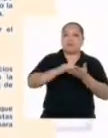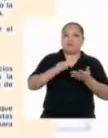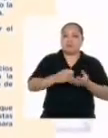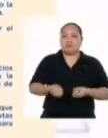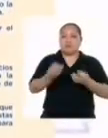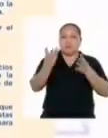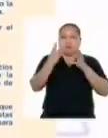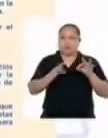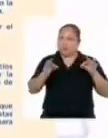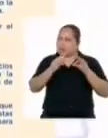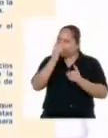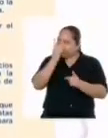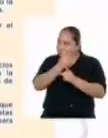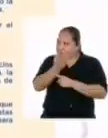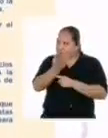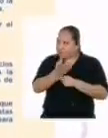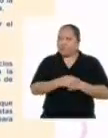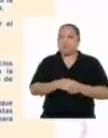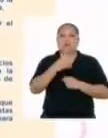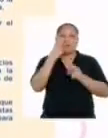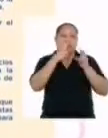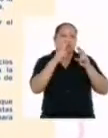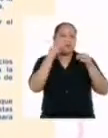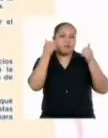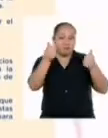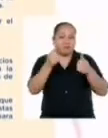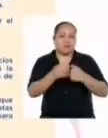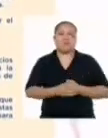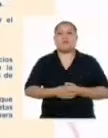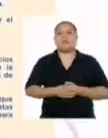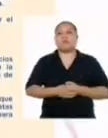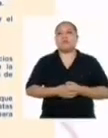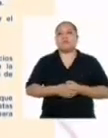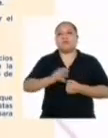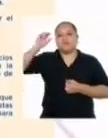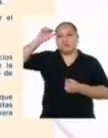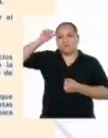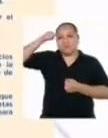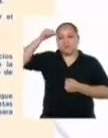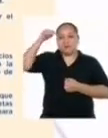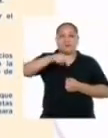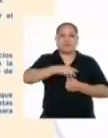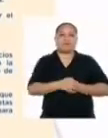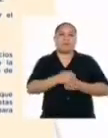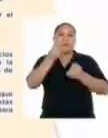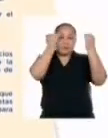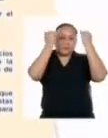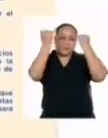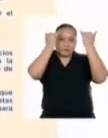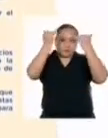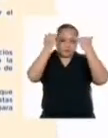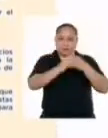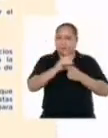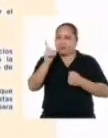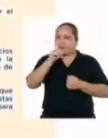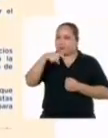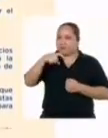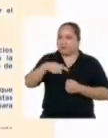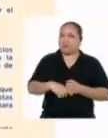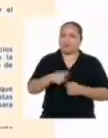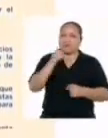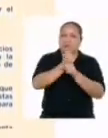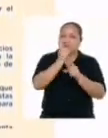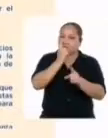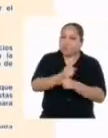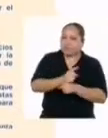nuevamente. ¿Es correcto eso? Vamos bien. Recuerda que las predicciones no necesariamente tienen que